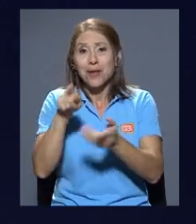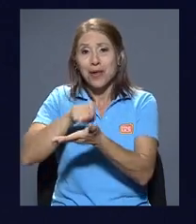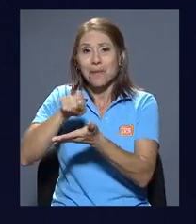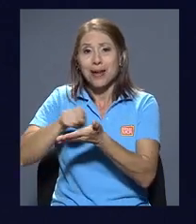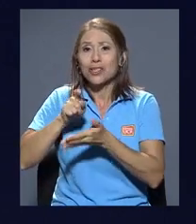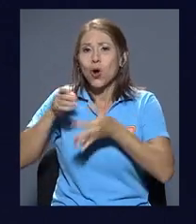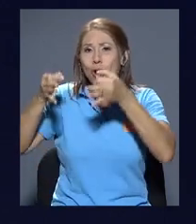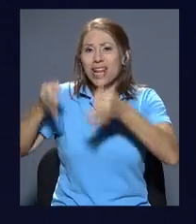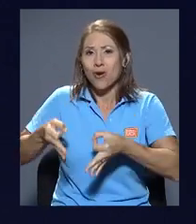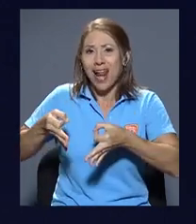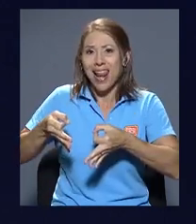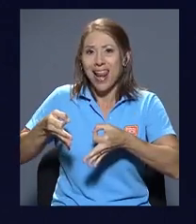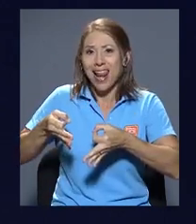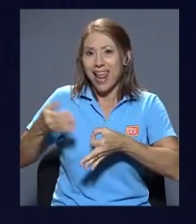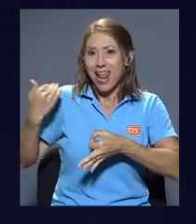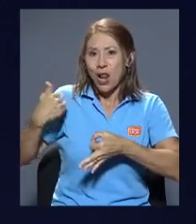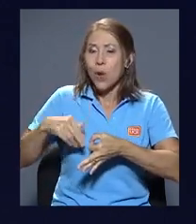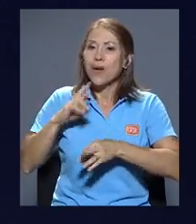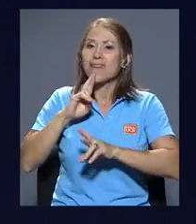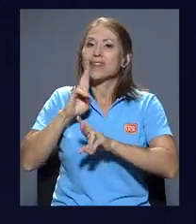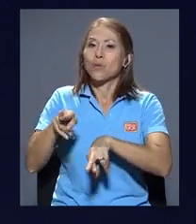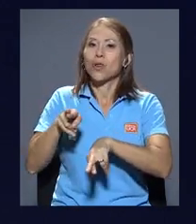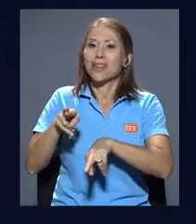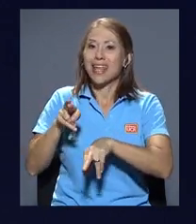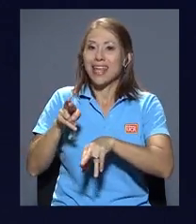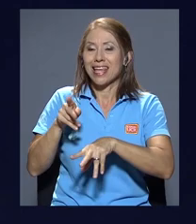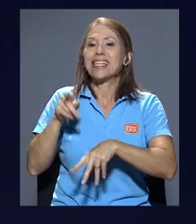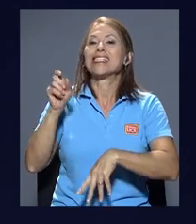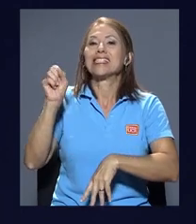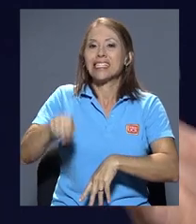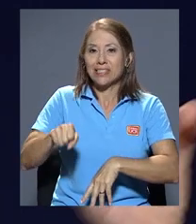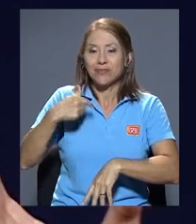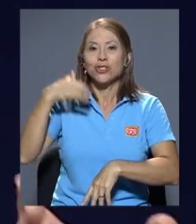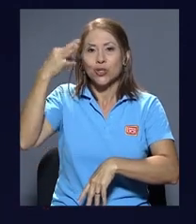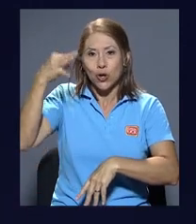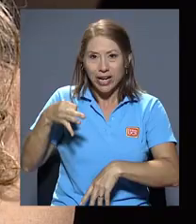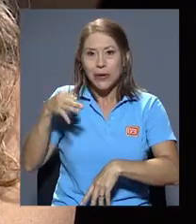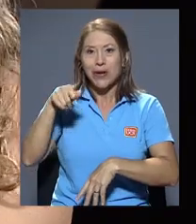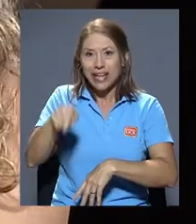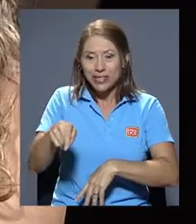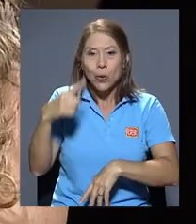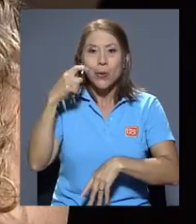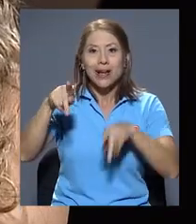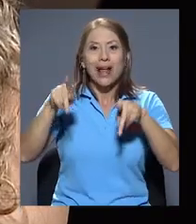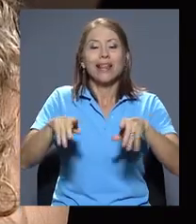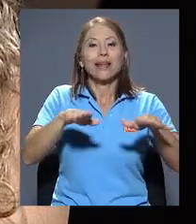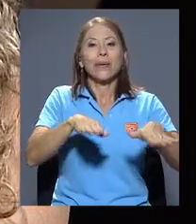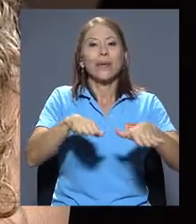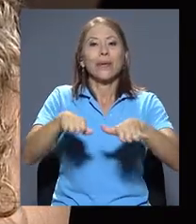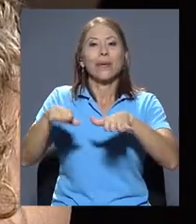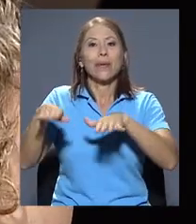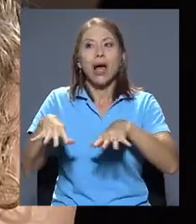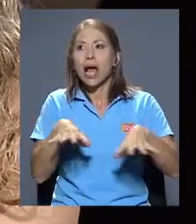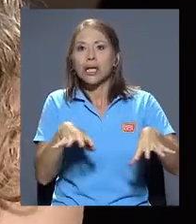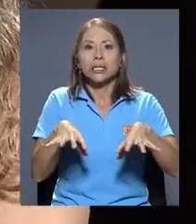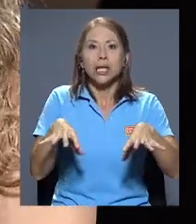sí, yo creo mucho en eso, porque la gente se tranquiliza y se reduce la ansiedad. Se reduce la ansiedad. Y vemos que